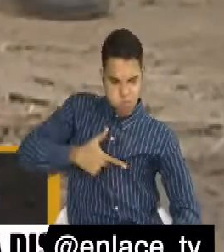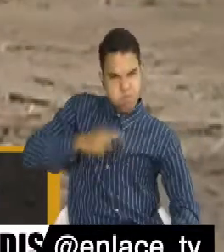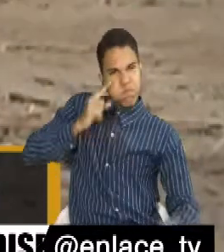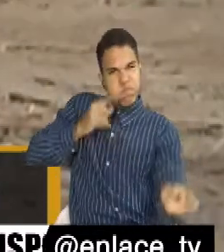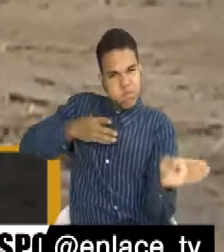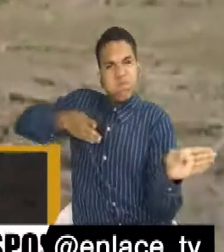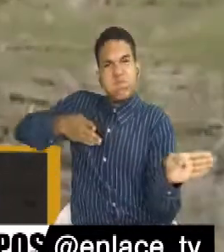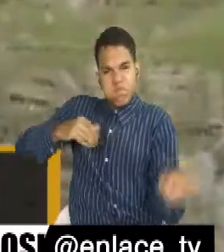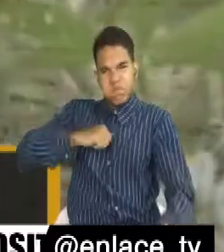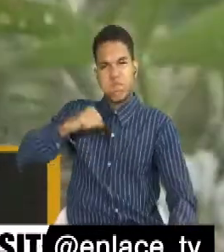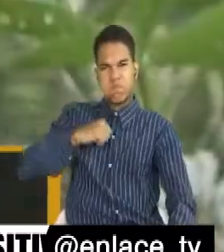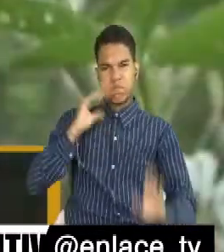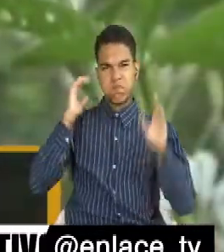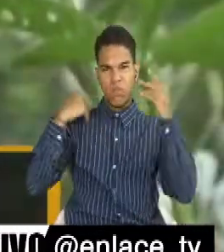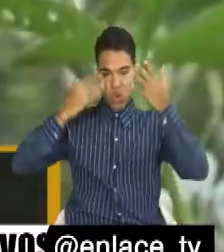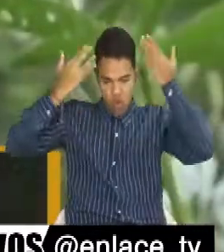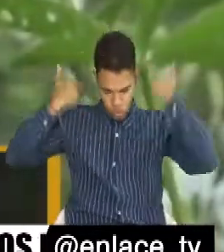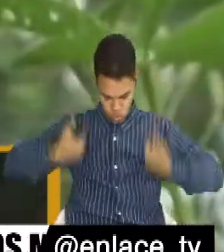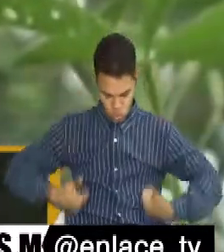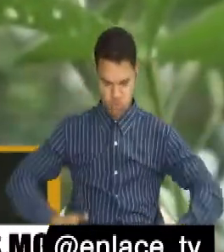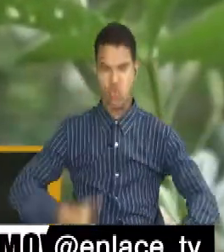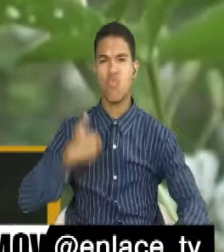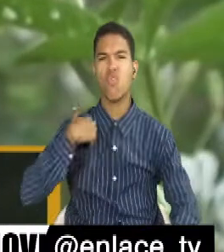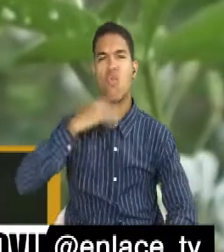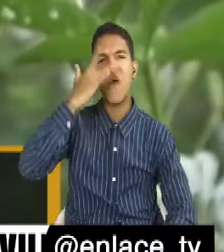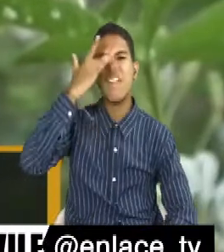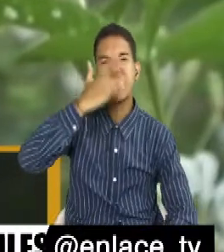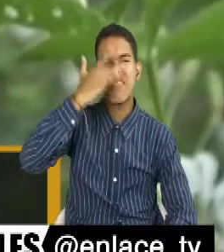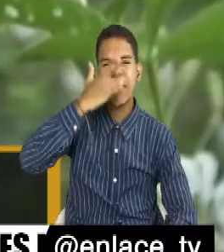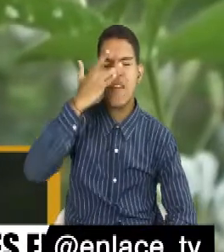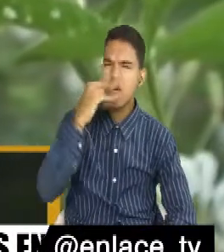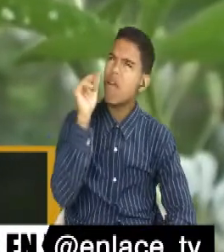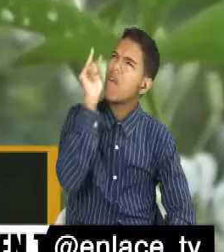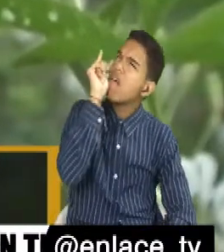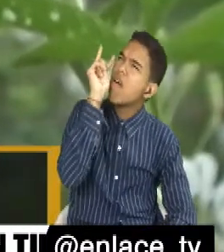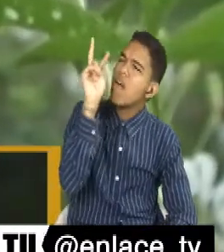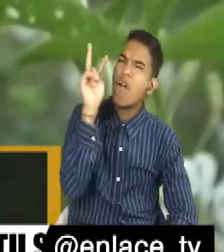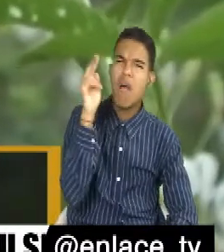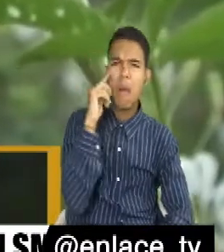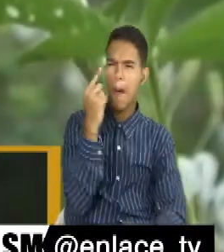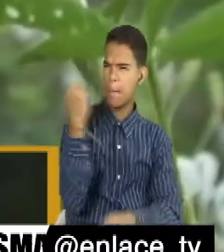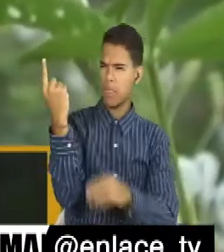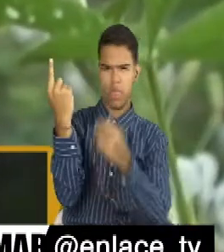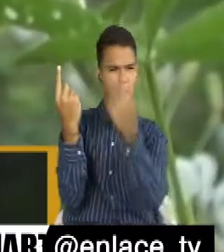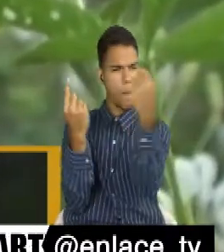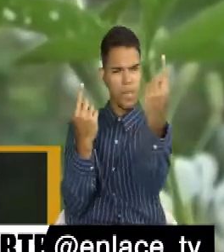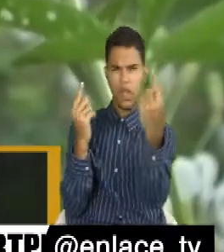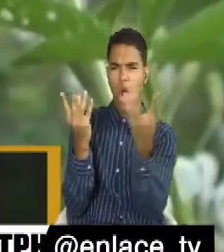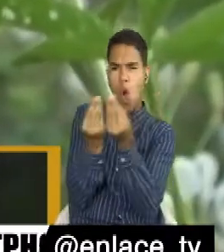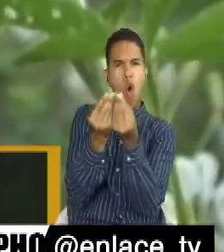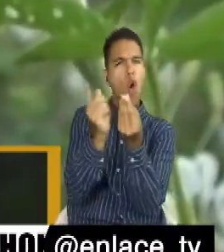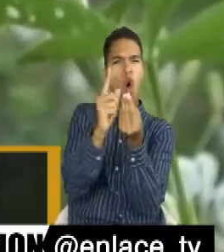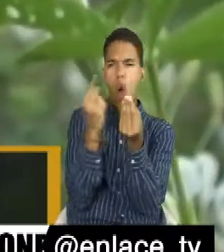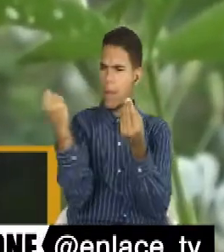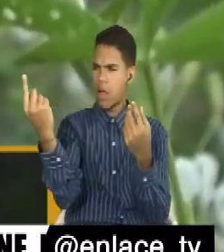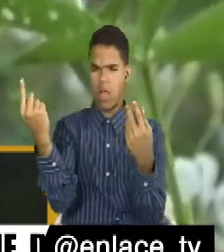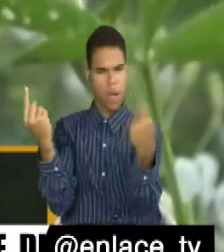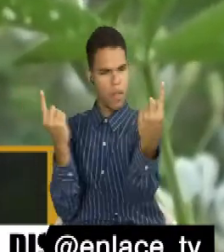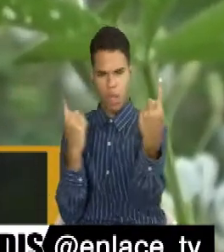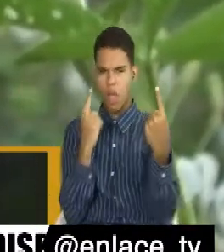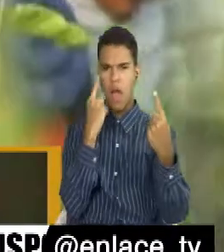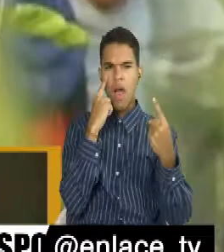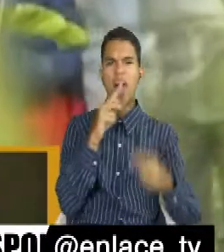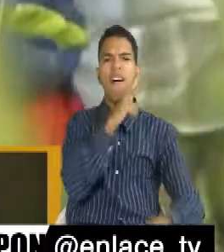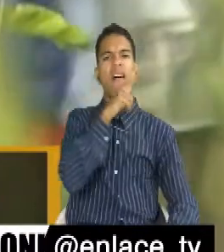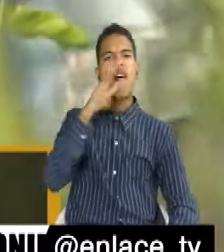uniformados de negro, que aparecen individualmente, particularmente, se meten a las fincas, amenazan